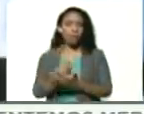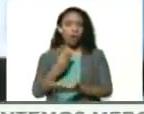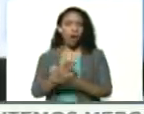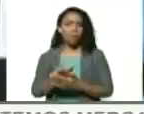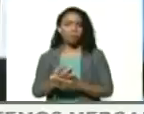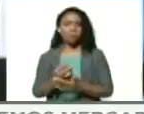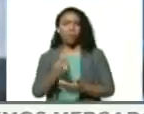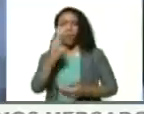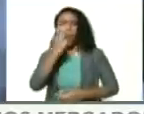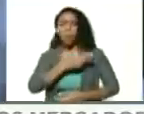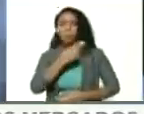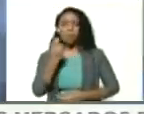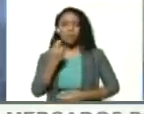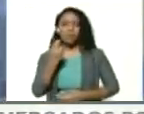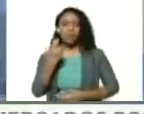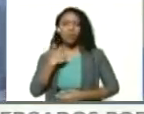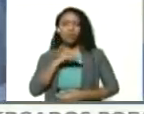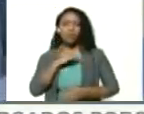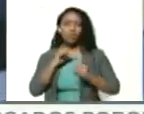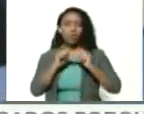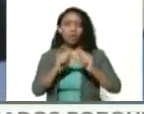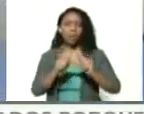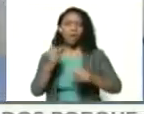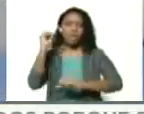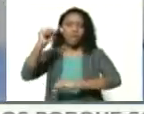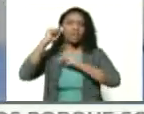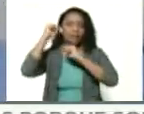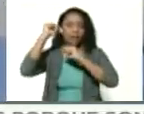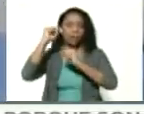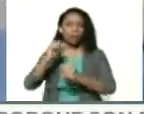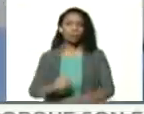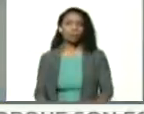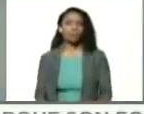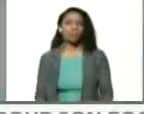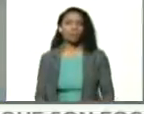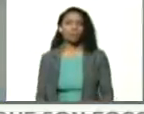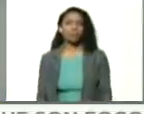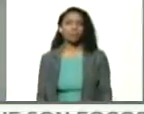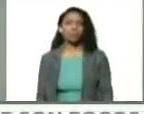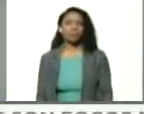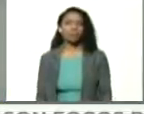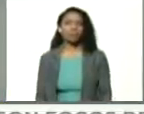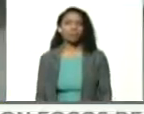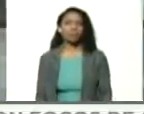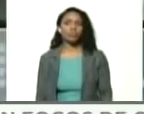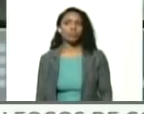nuestro compromiso de que nosotros venceremos.